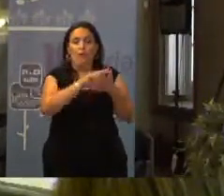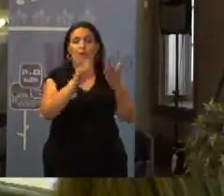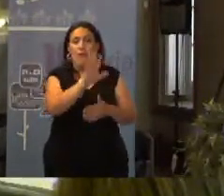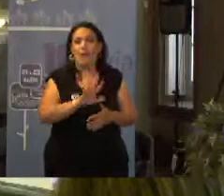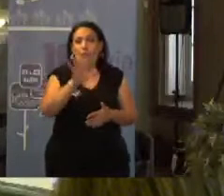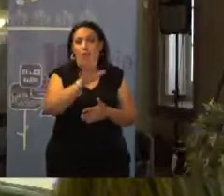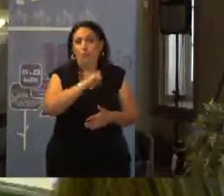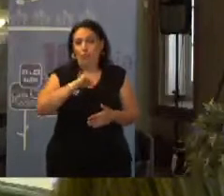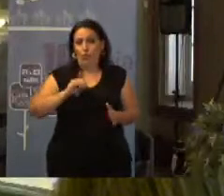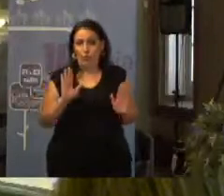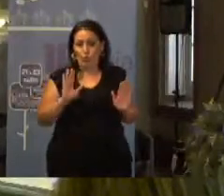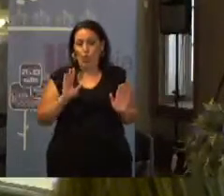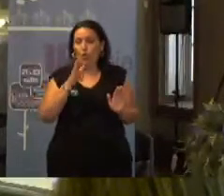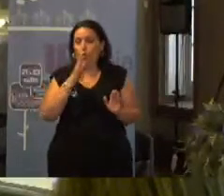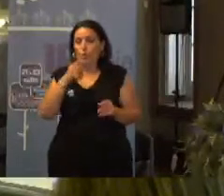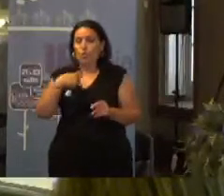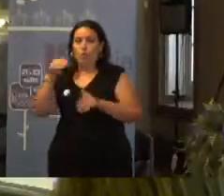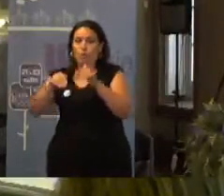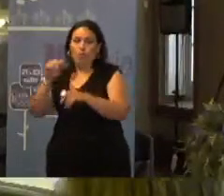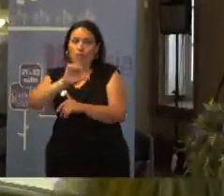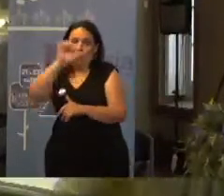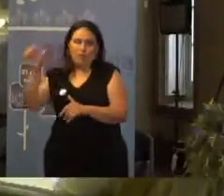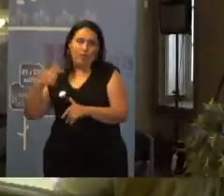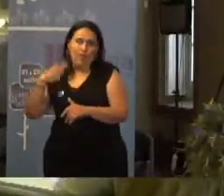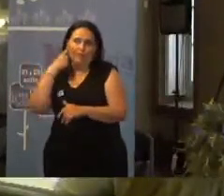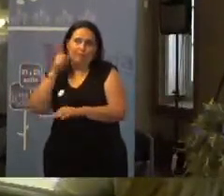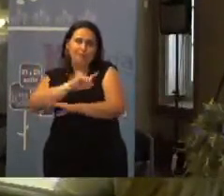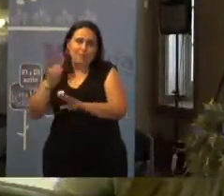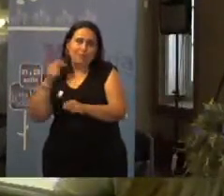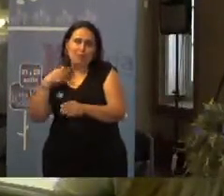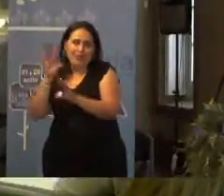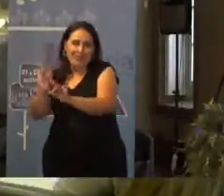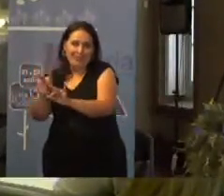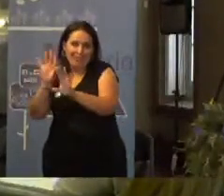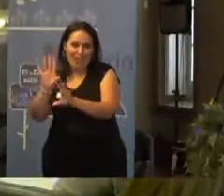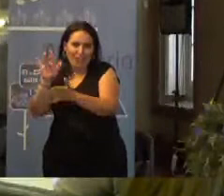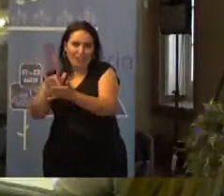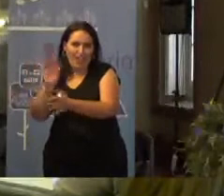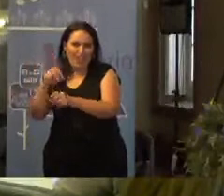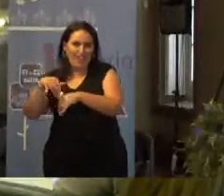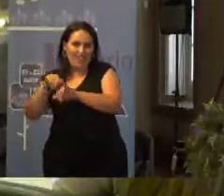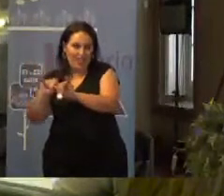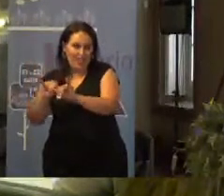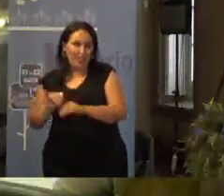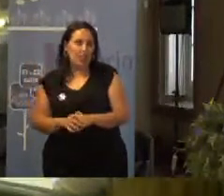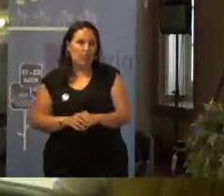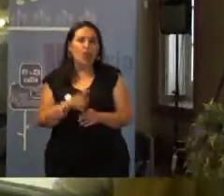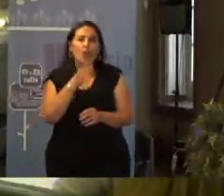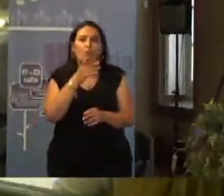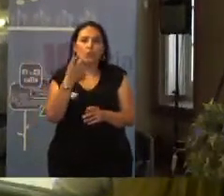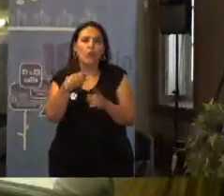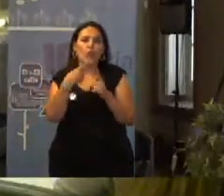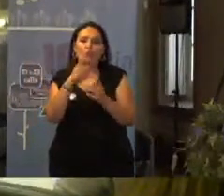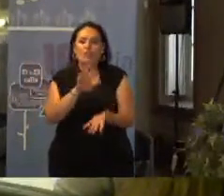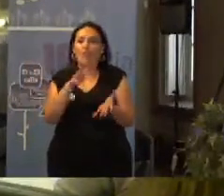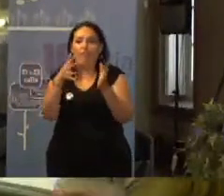autonómico, porque outro me parece de entrada inabordable, xa para ser moi sincera, xa non son unha cuestión de tempo, moito terían que mudar as